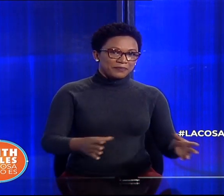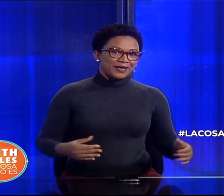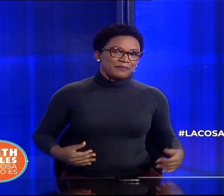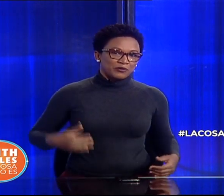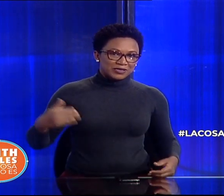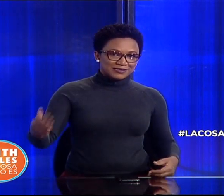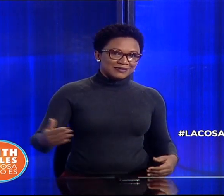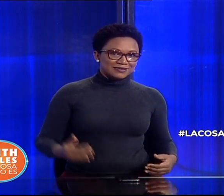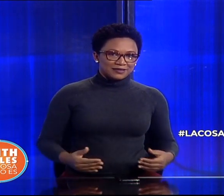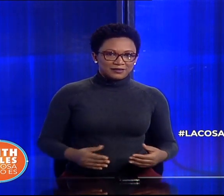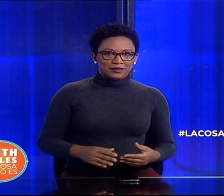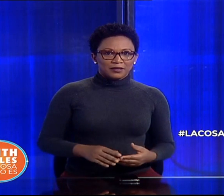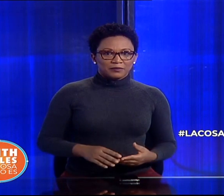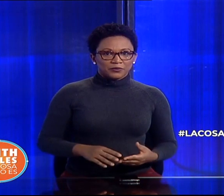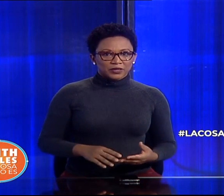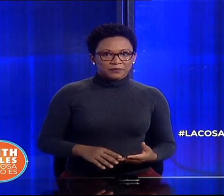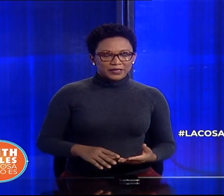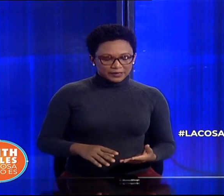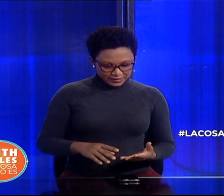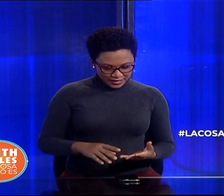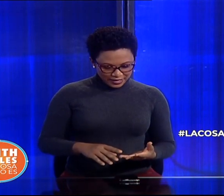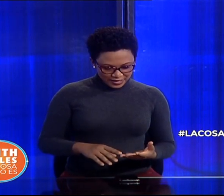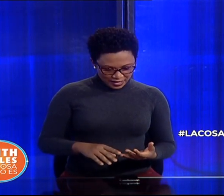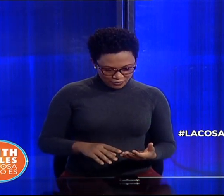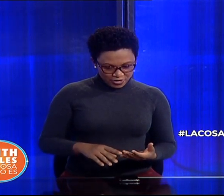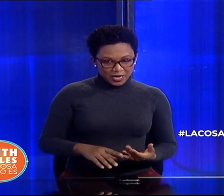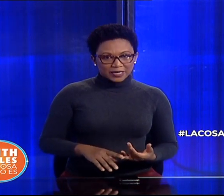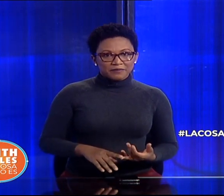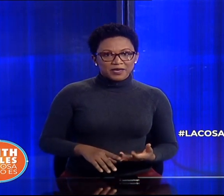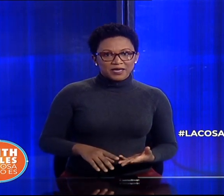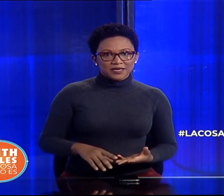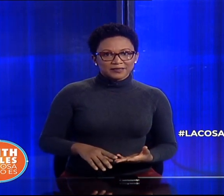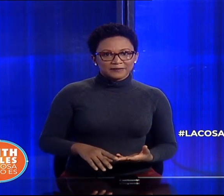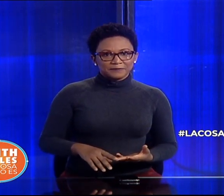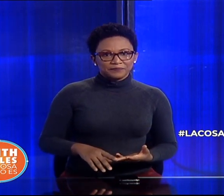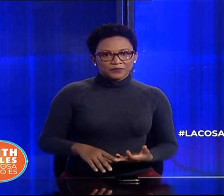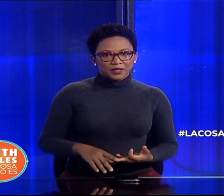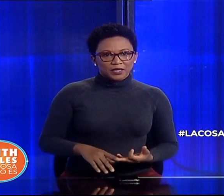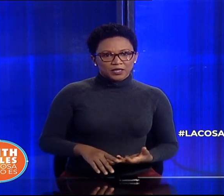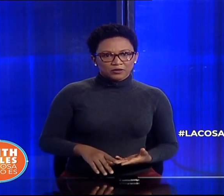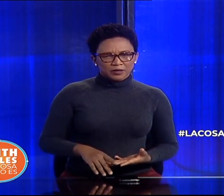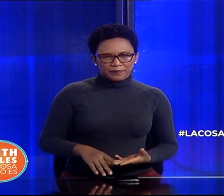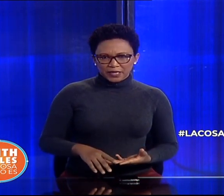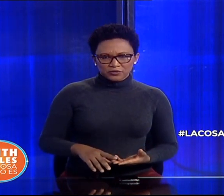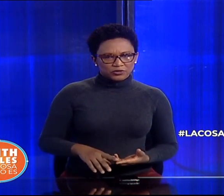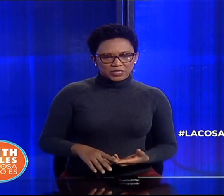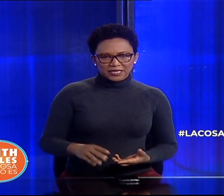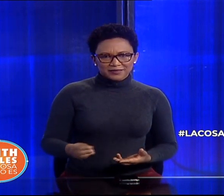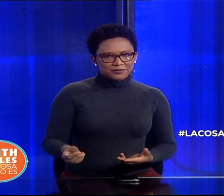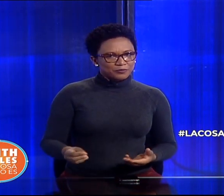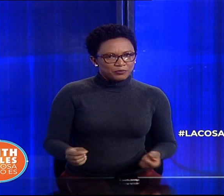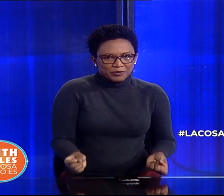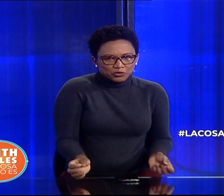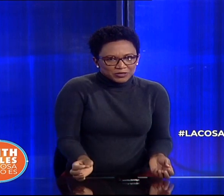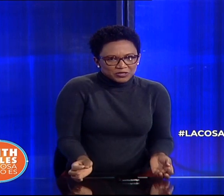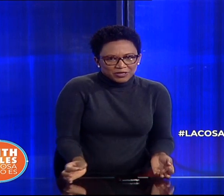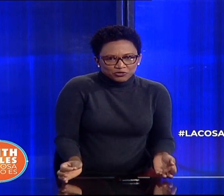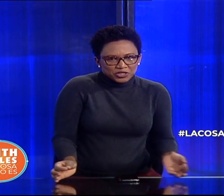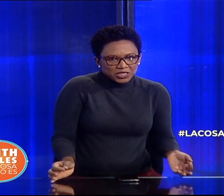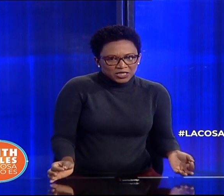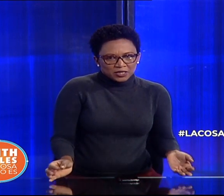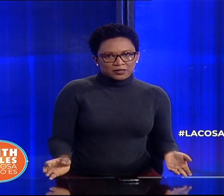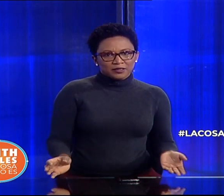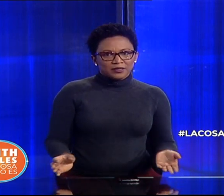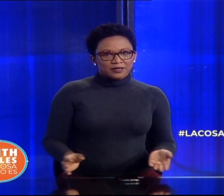misa, pero a distancia, porque el PRD ganó en Jaquimilles, creo que en Paraíso, en tres pueblitos así,